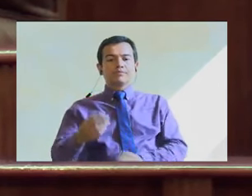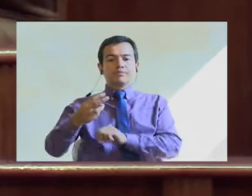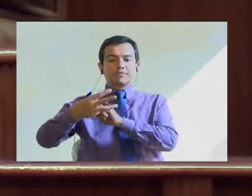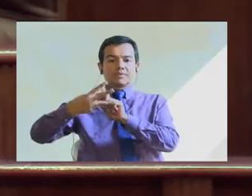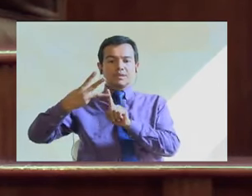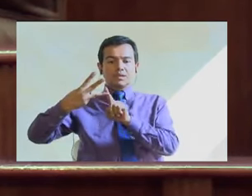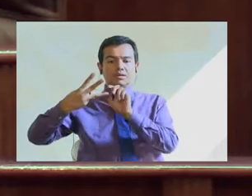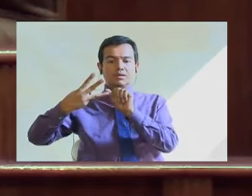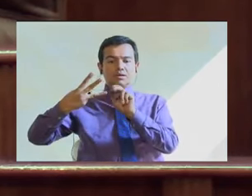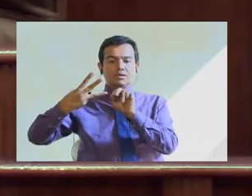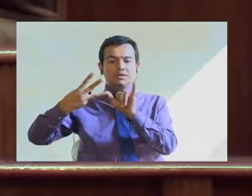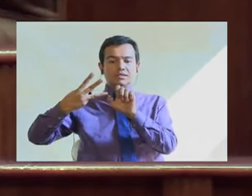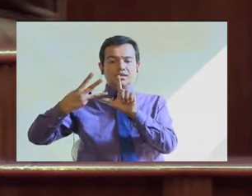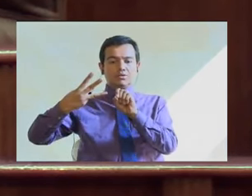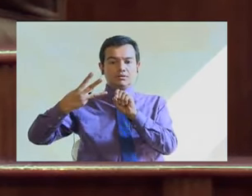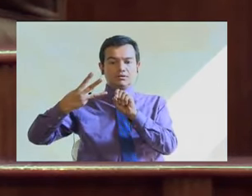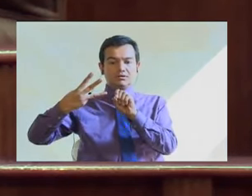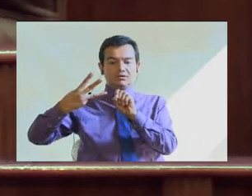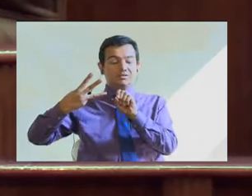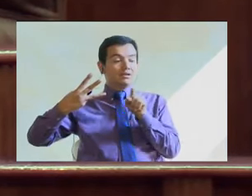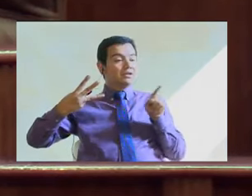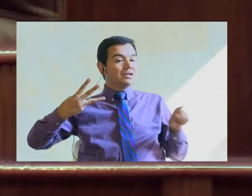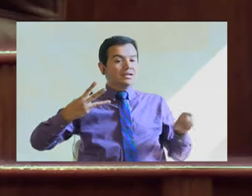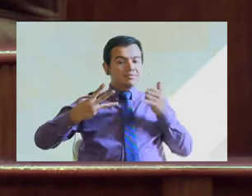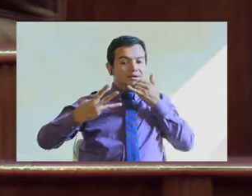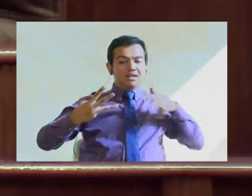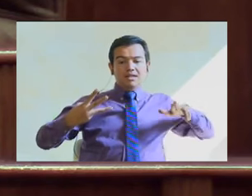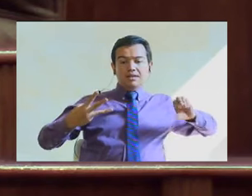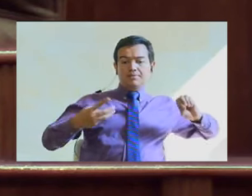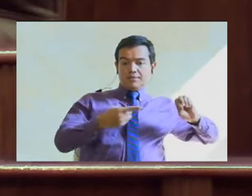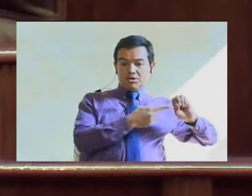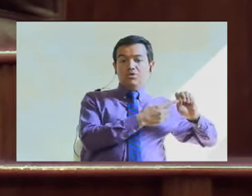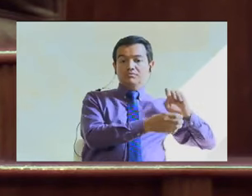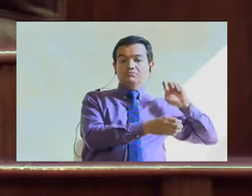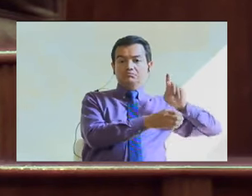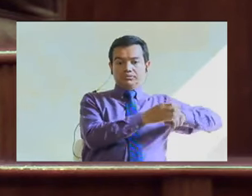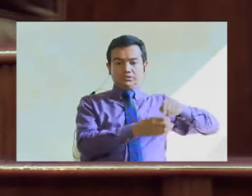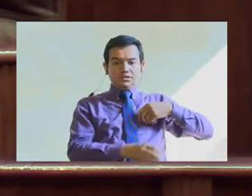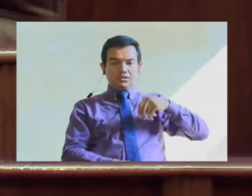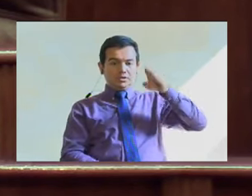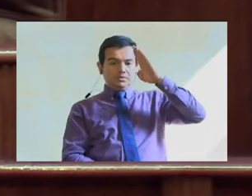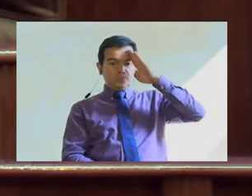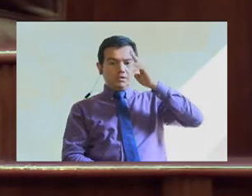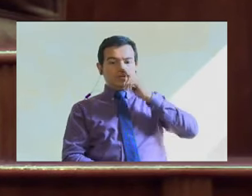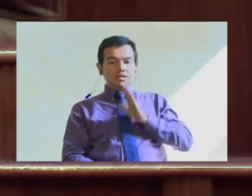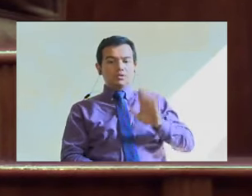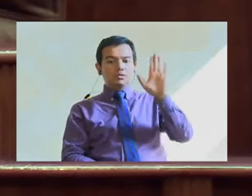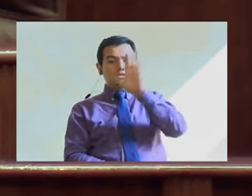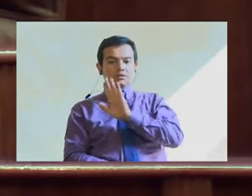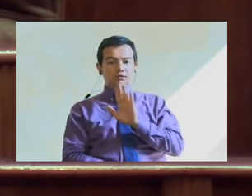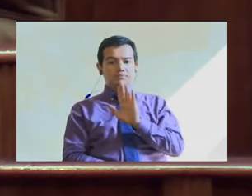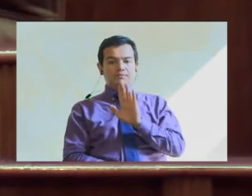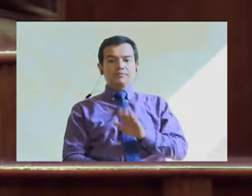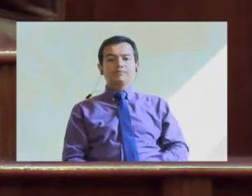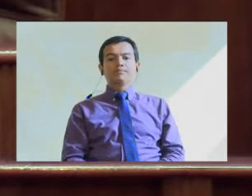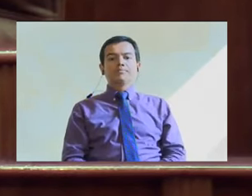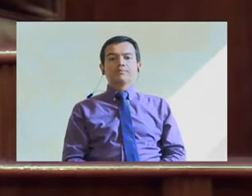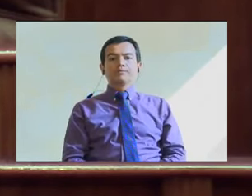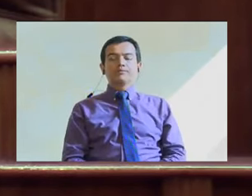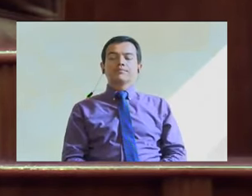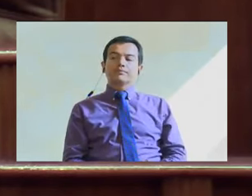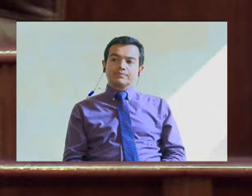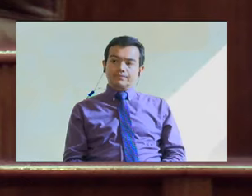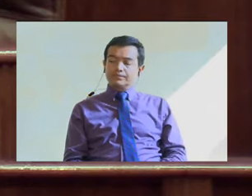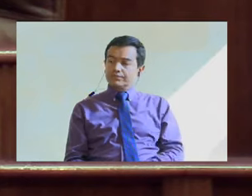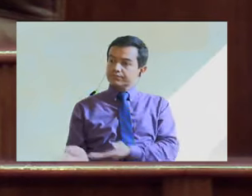Antonio villamil por cuanto tiene un hermano miembro de la Policía Nacional señores de